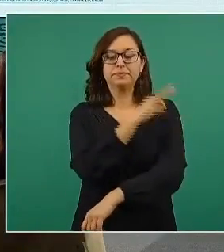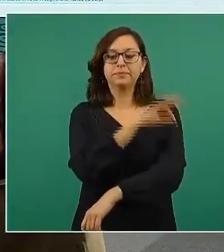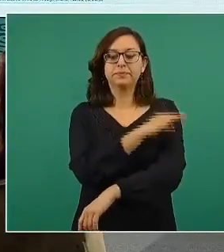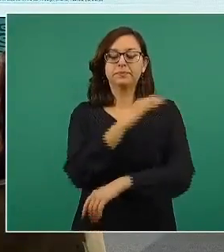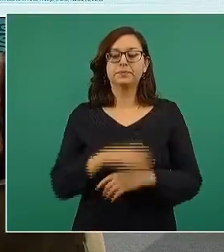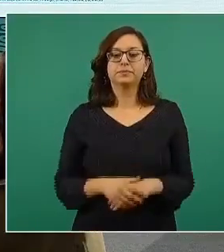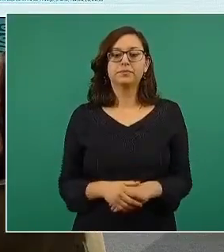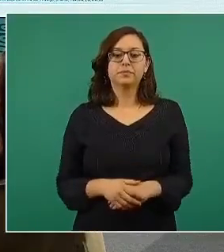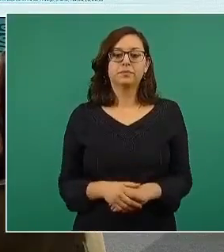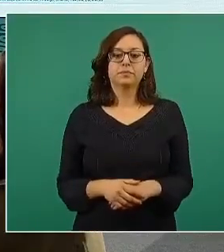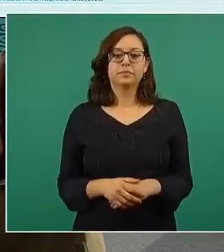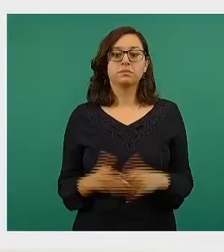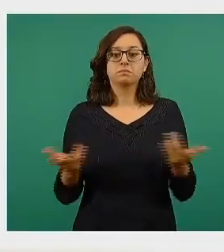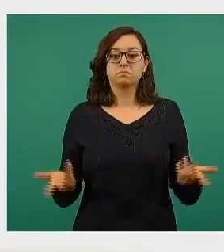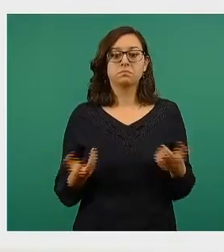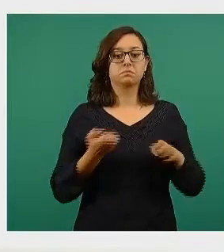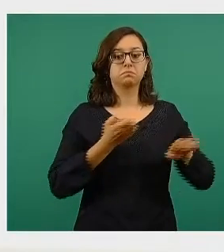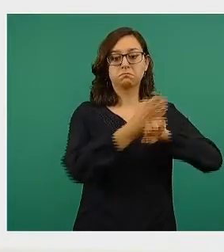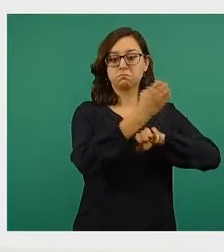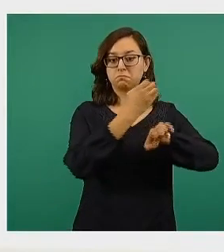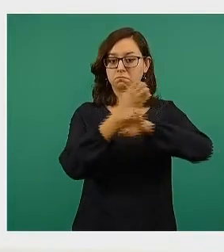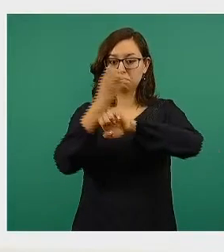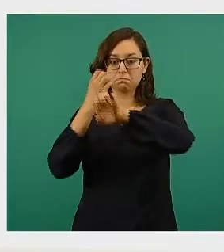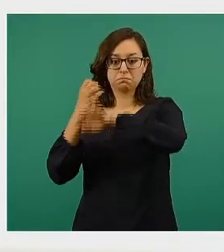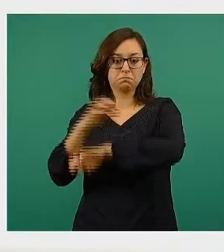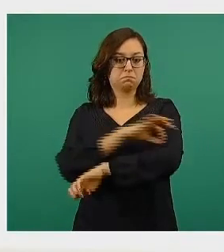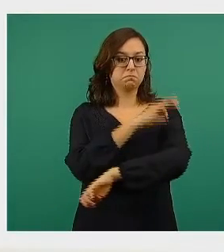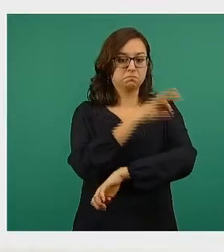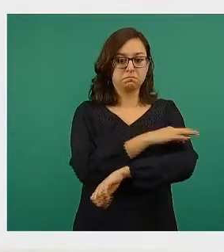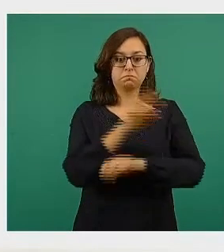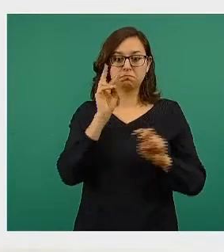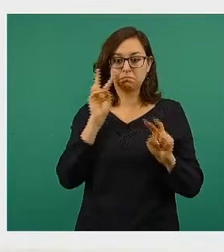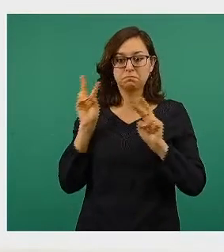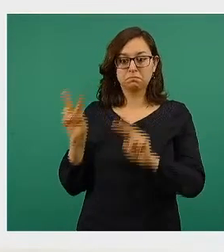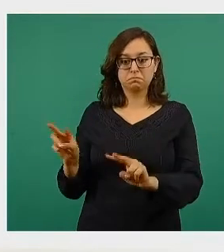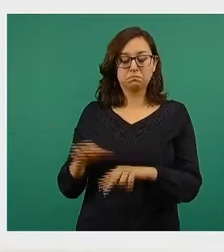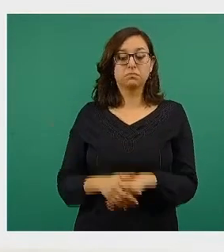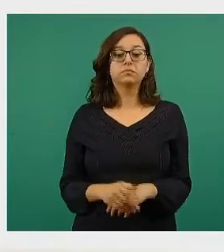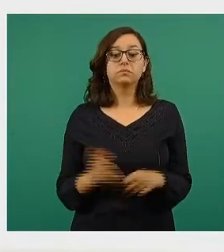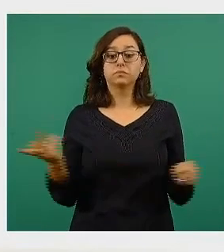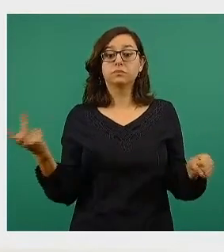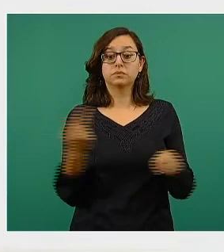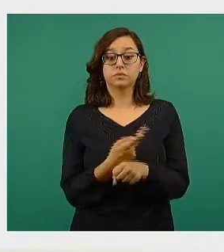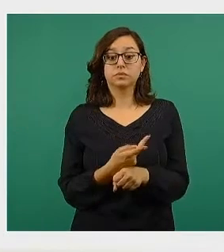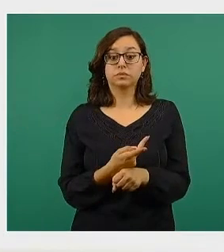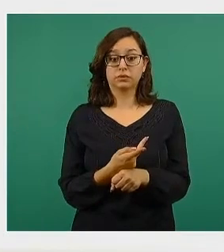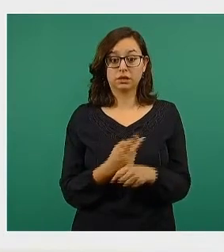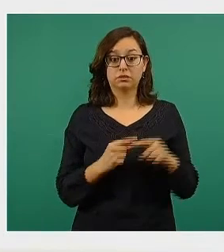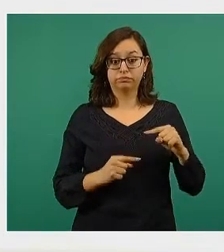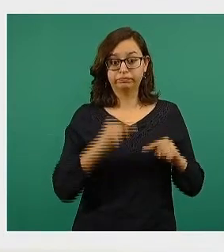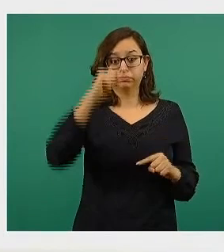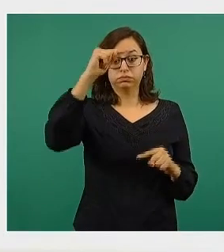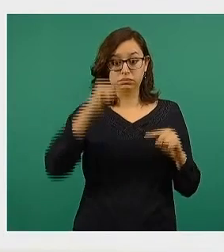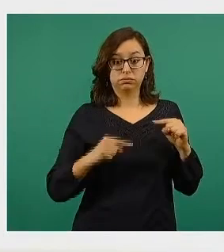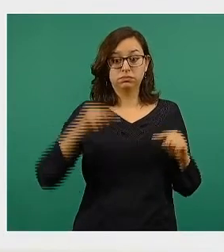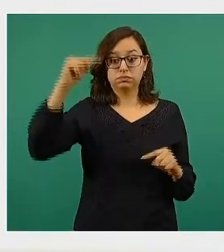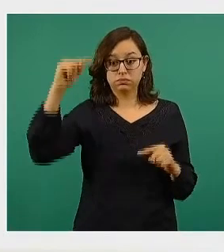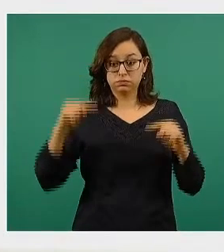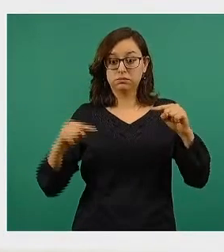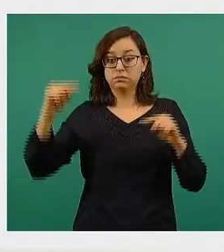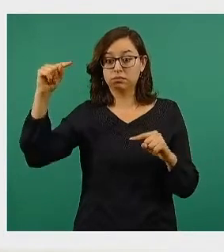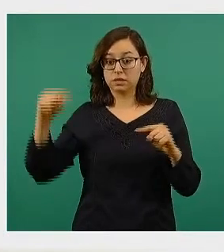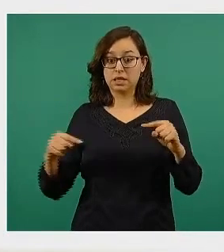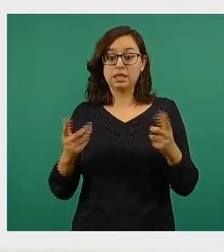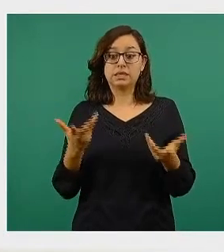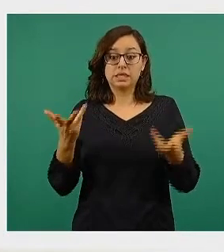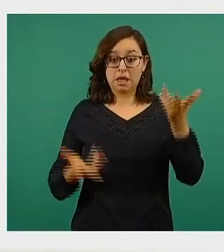La distribución estatal, no hay nada en particular que comentar, solo hacer notar que las proporciones o cantidades de aplicación en